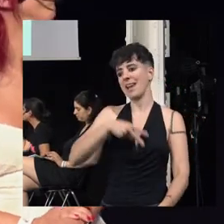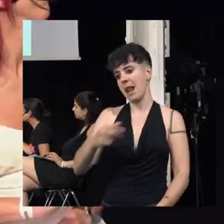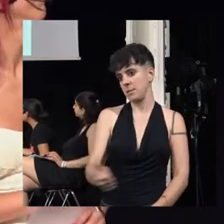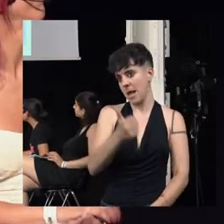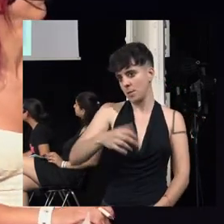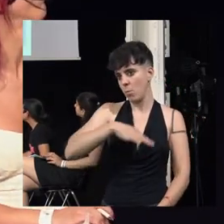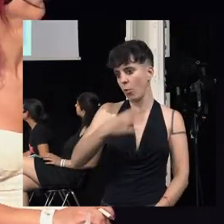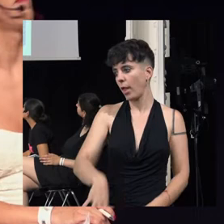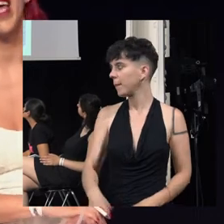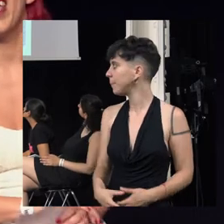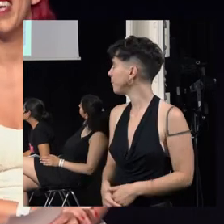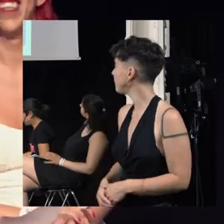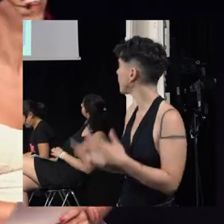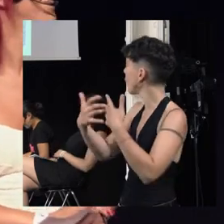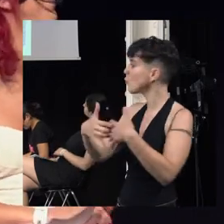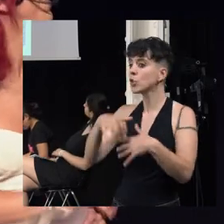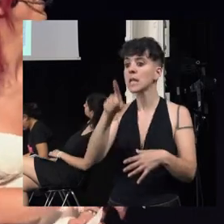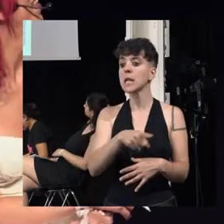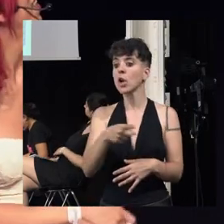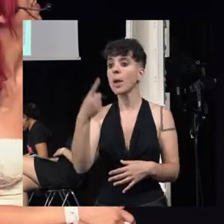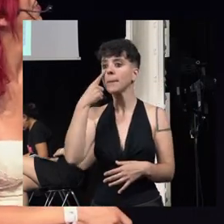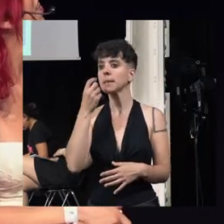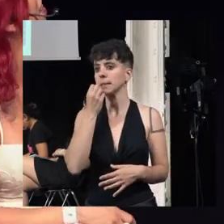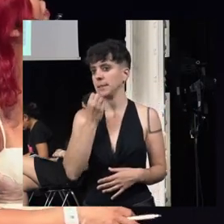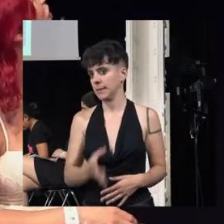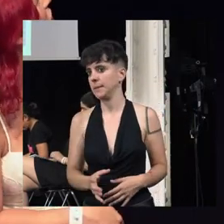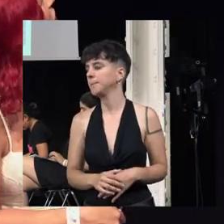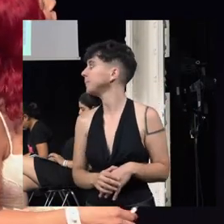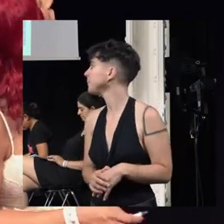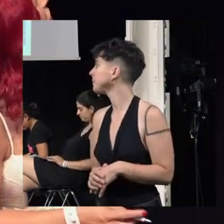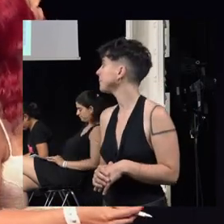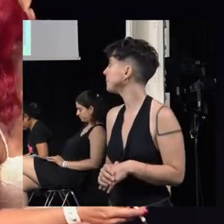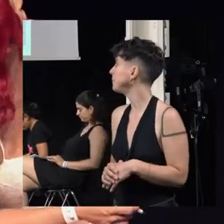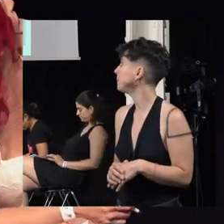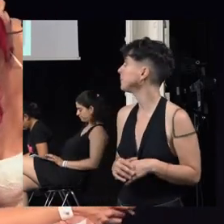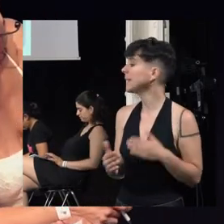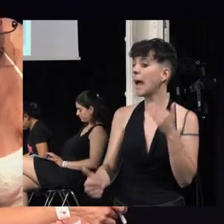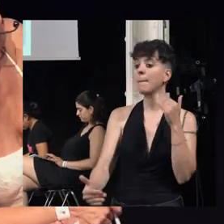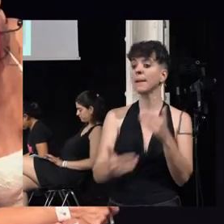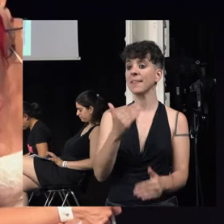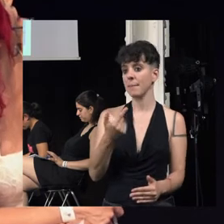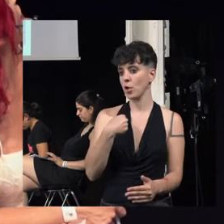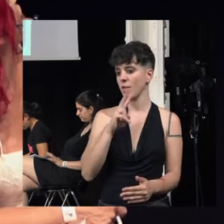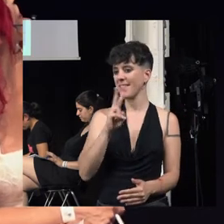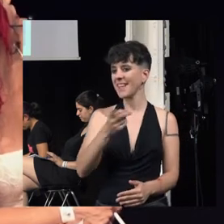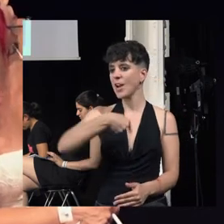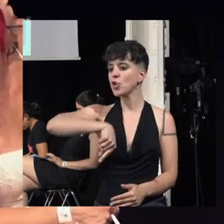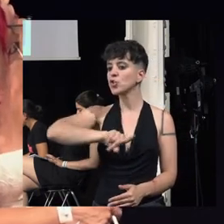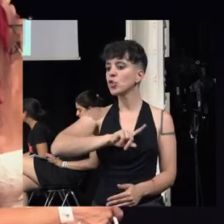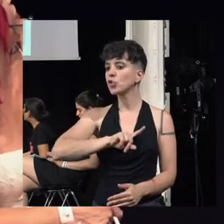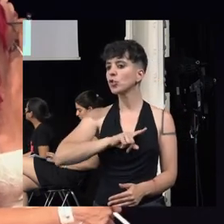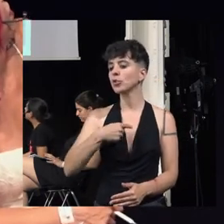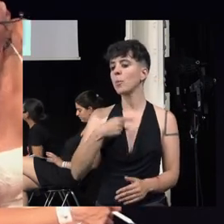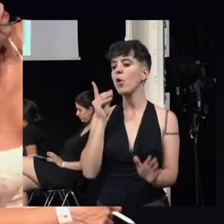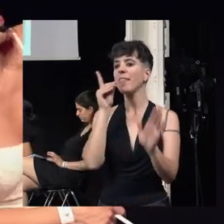funciona. Sí. Bueno, os quiero a principio deciros que a nosotros no nos gusta hablar, en mi definición